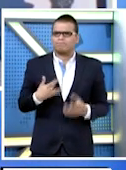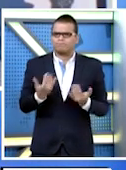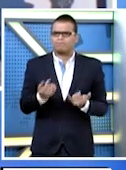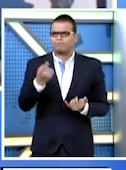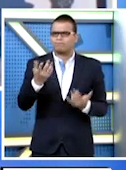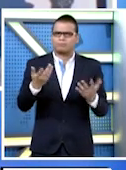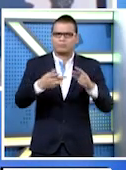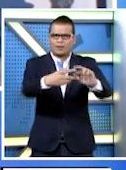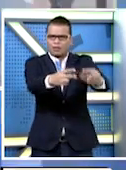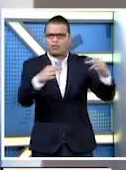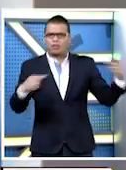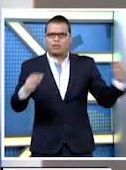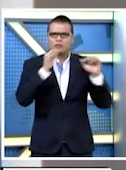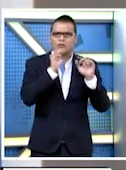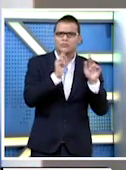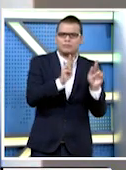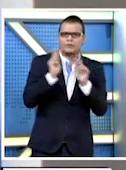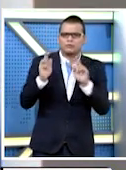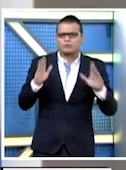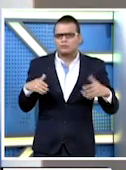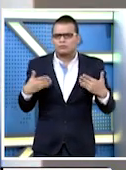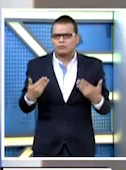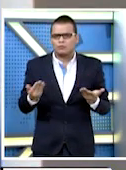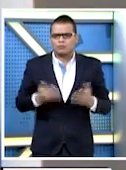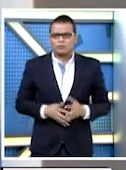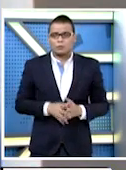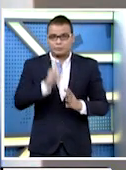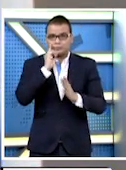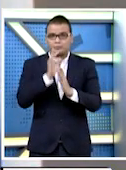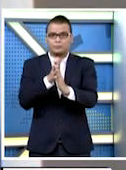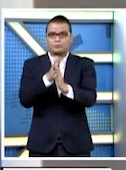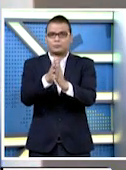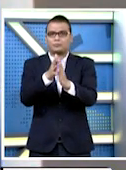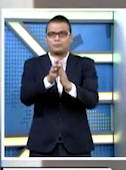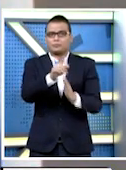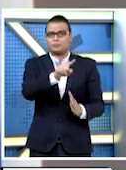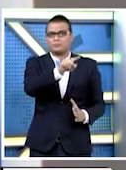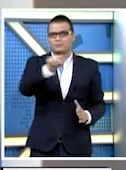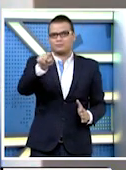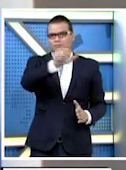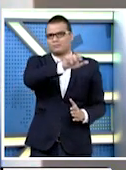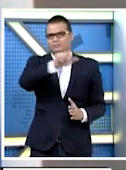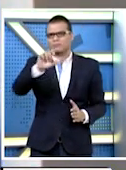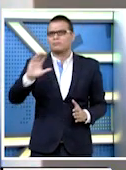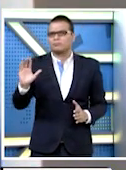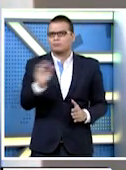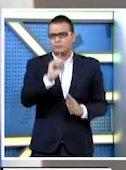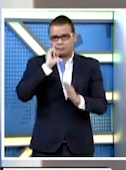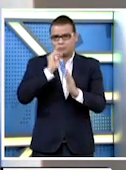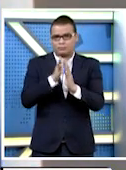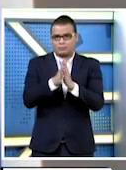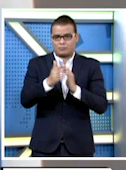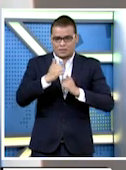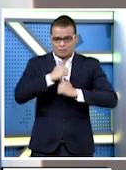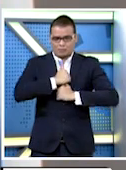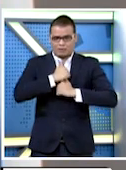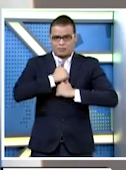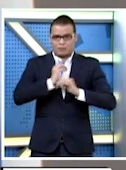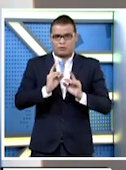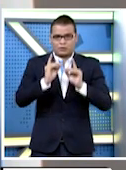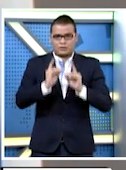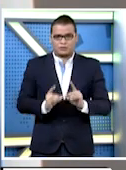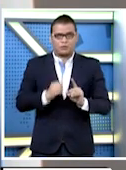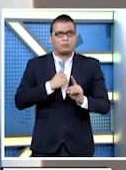esas contradicciones? Ante todo, yo quiero decirle al público, a la ciudadanía de Cali, que yo no tomo decisiones desde